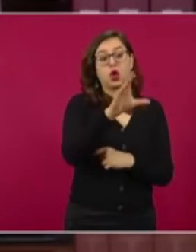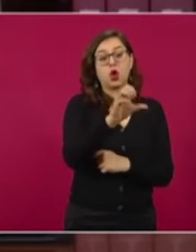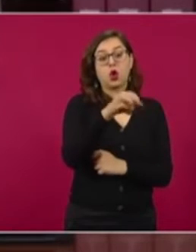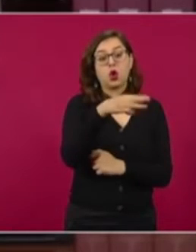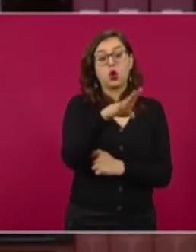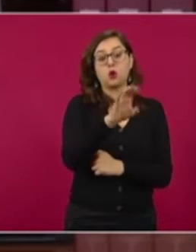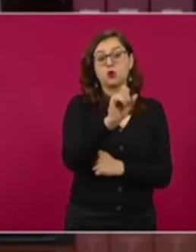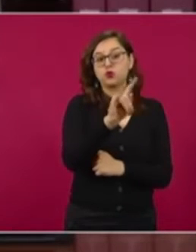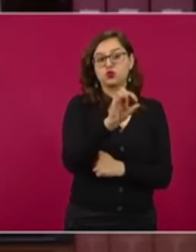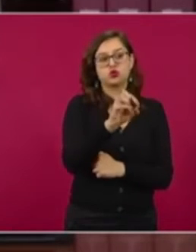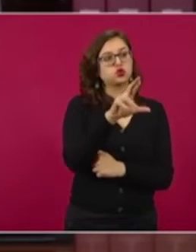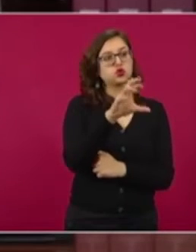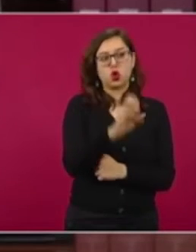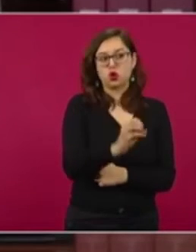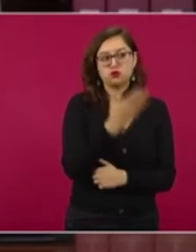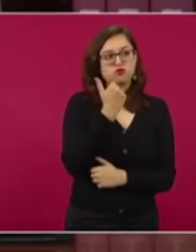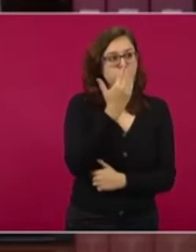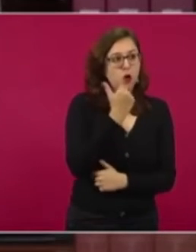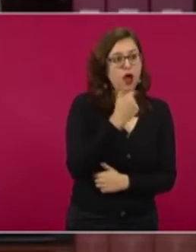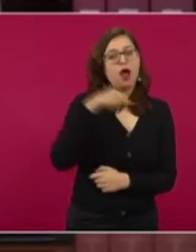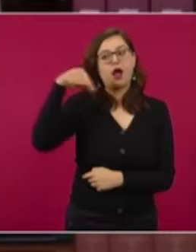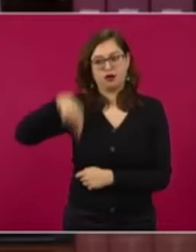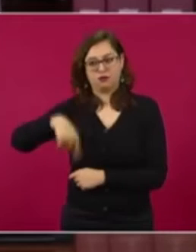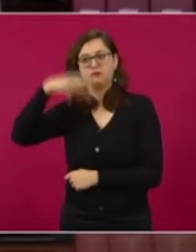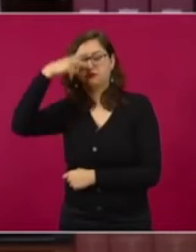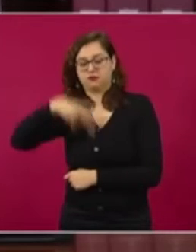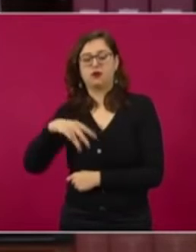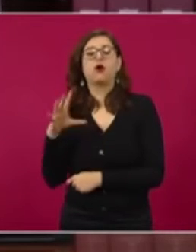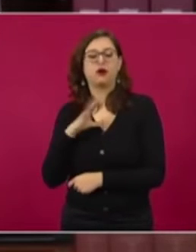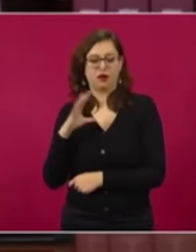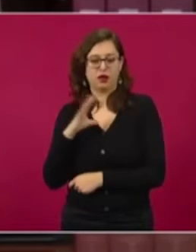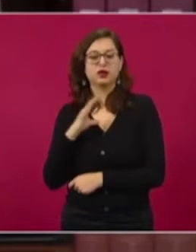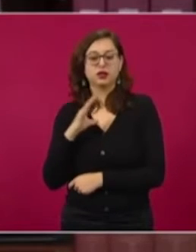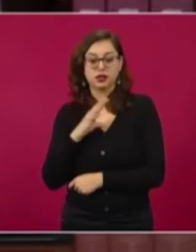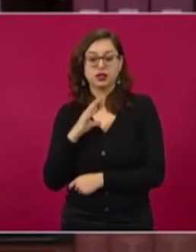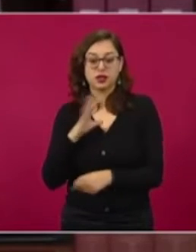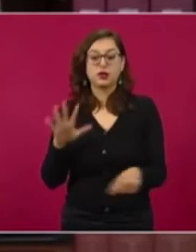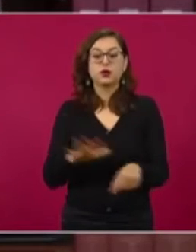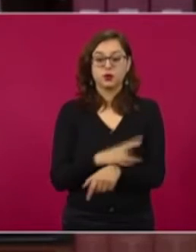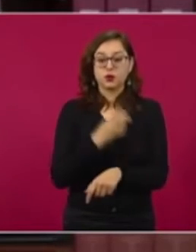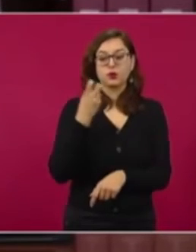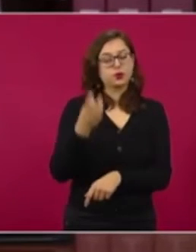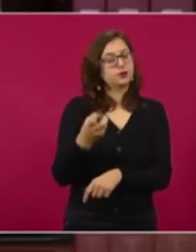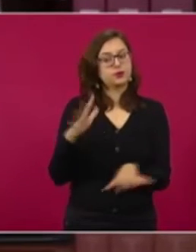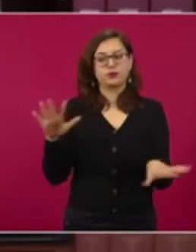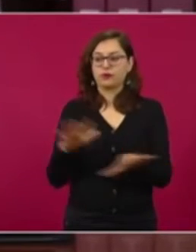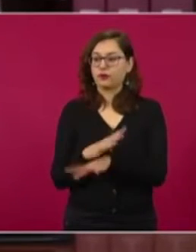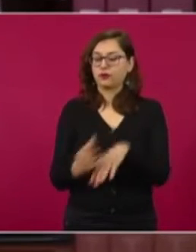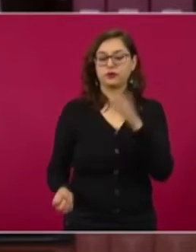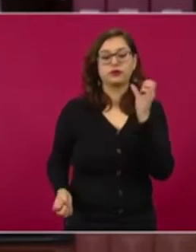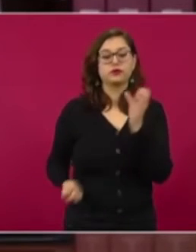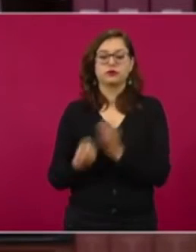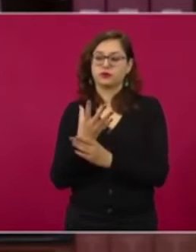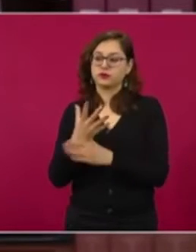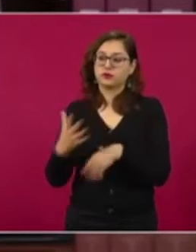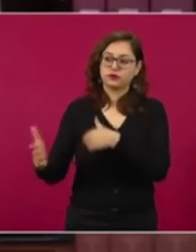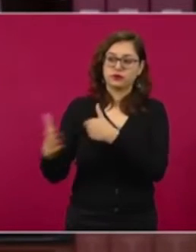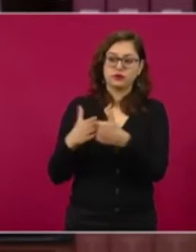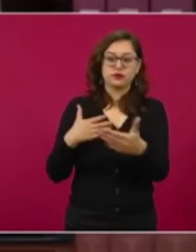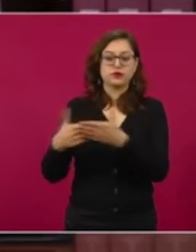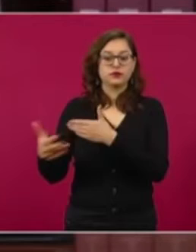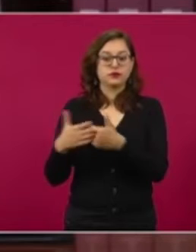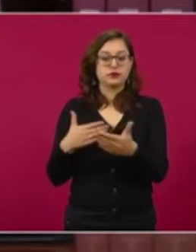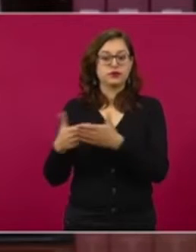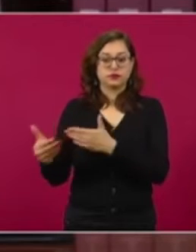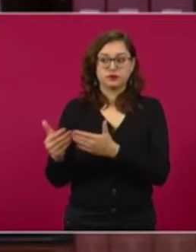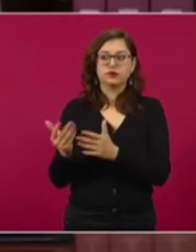producen bastante combustible. Estamos por eso modernizándolas para